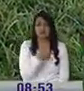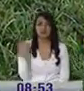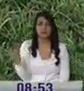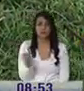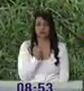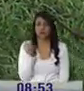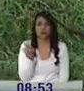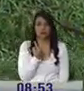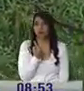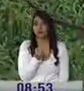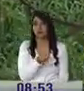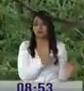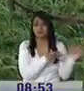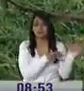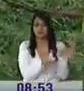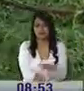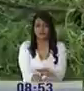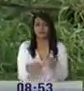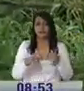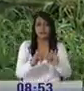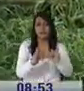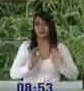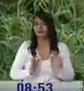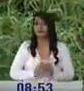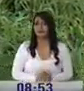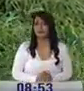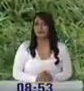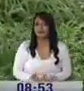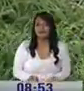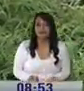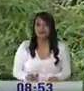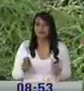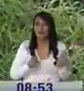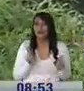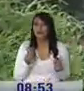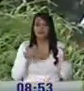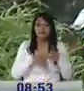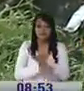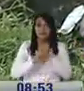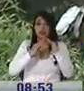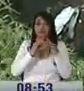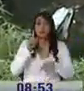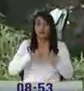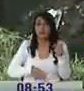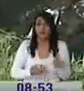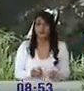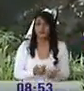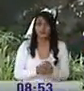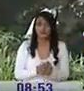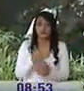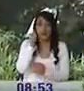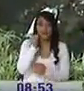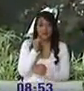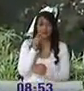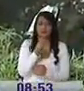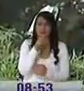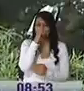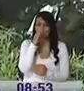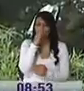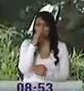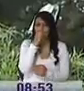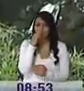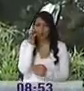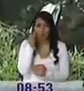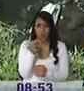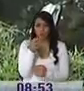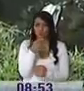con esa que nos han hecho lastimosamente el día de El día que supuestamente se